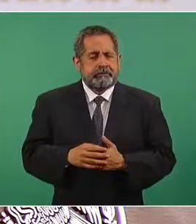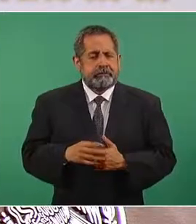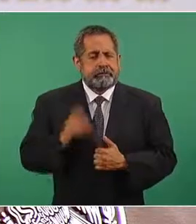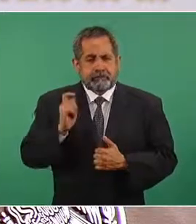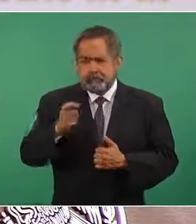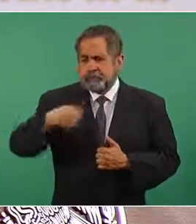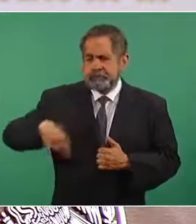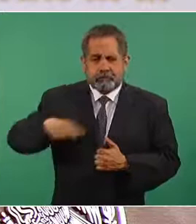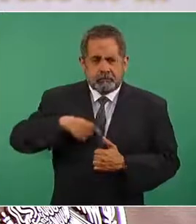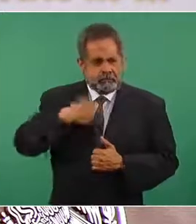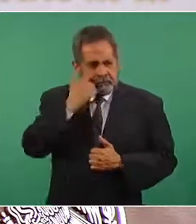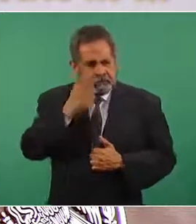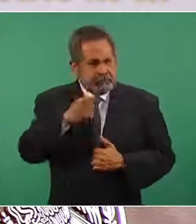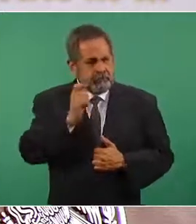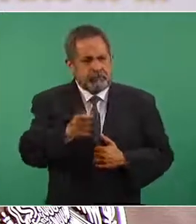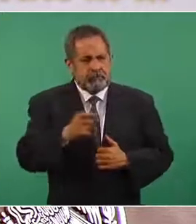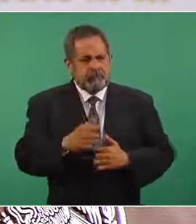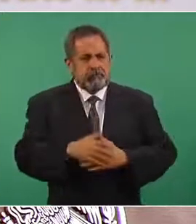imparta